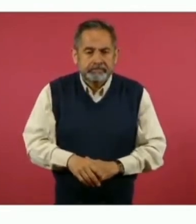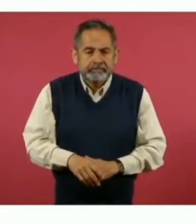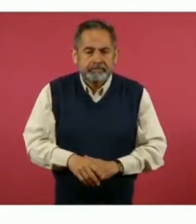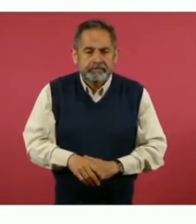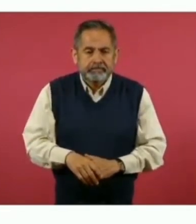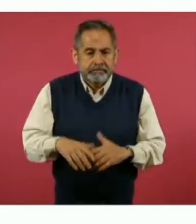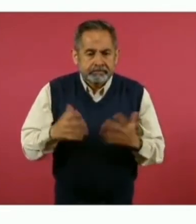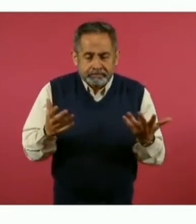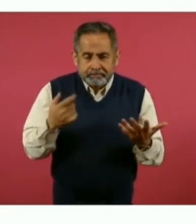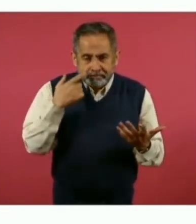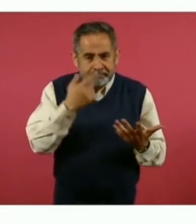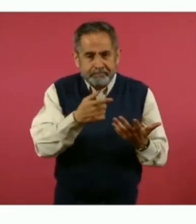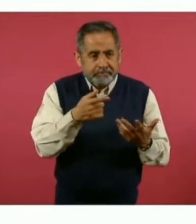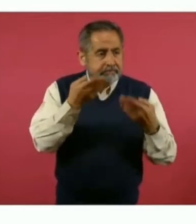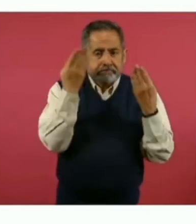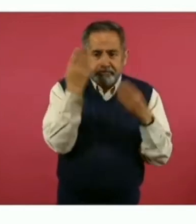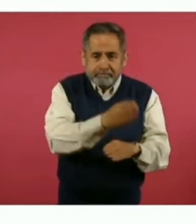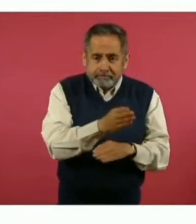No es un banco